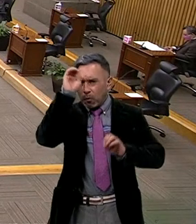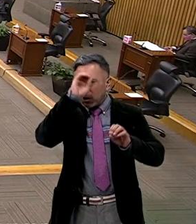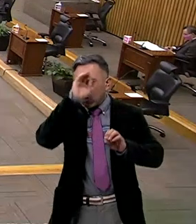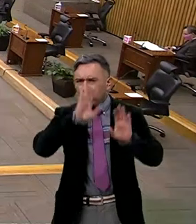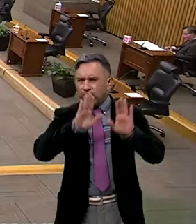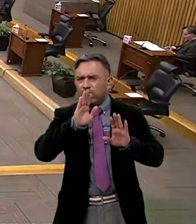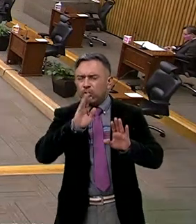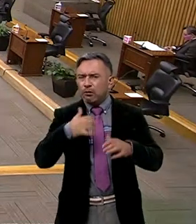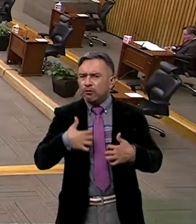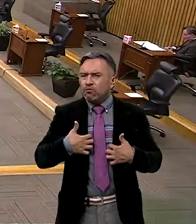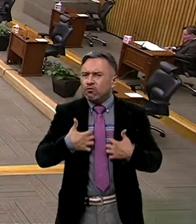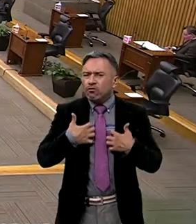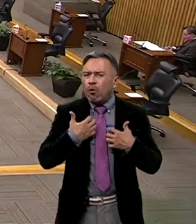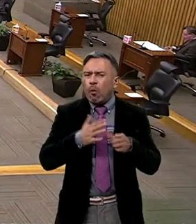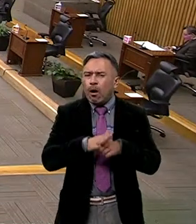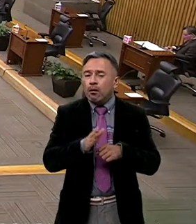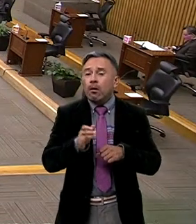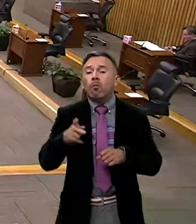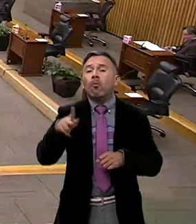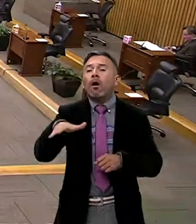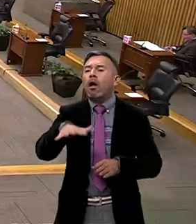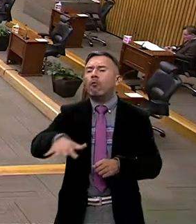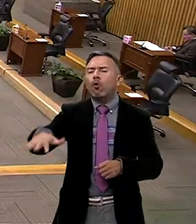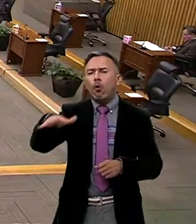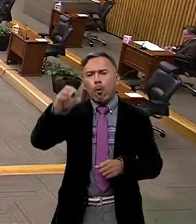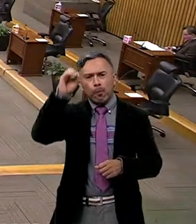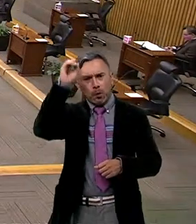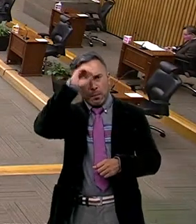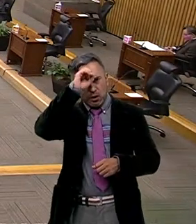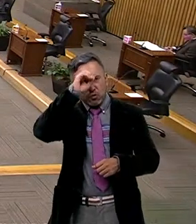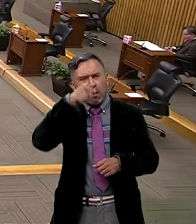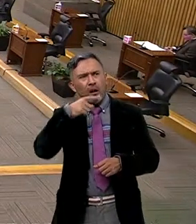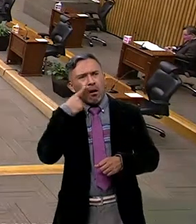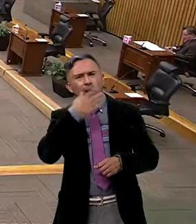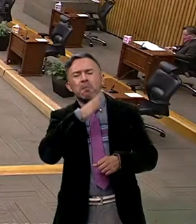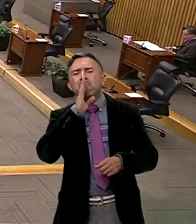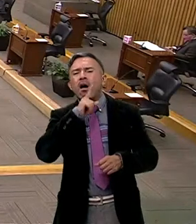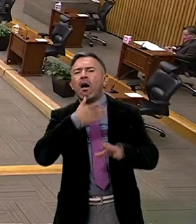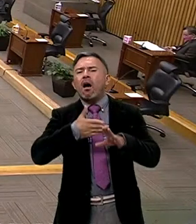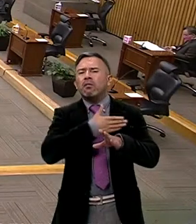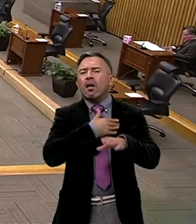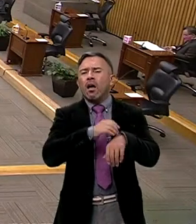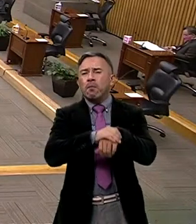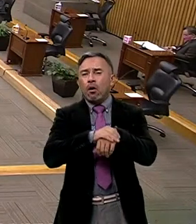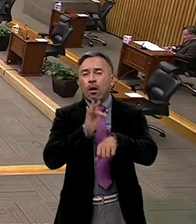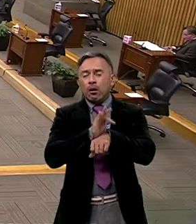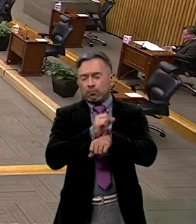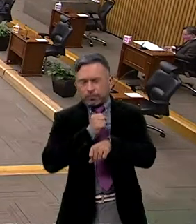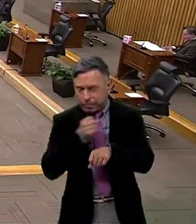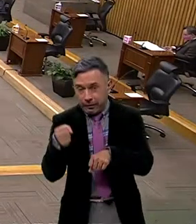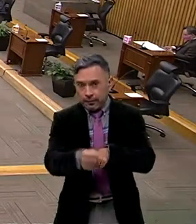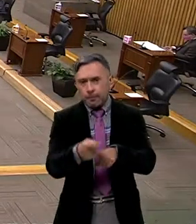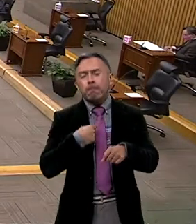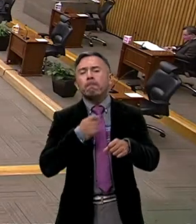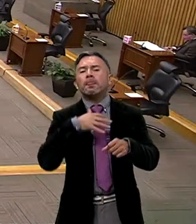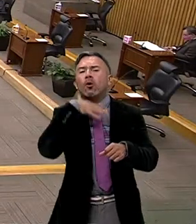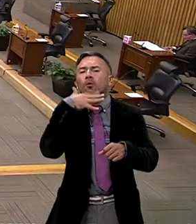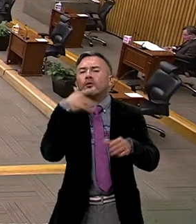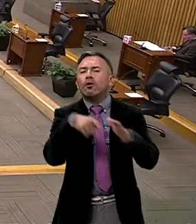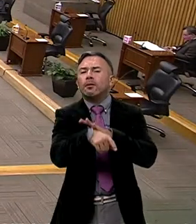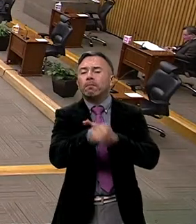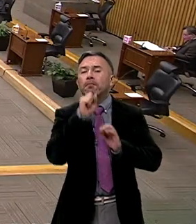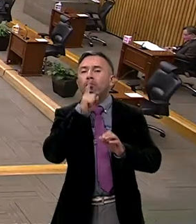duele el suelo fines y se pronuncia sobre la serie de cortes de tráfico la indigencia como los hijos de una señora